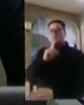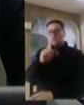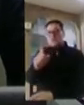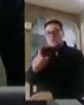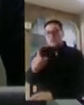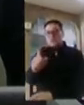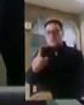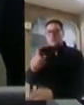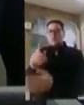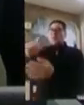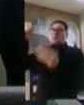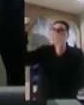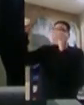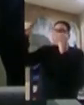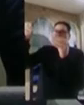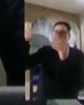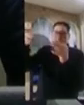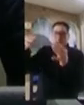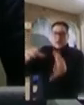manifiesto